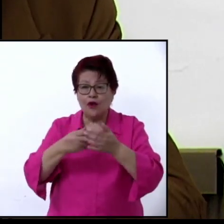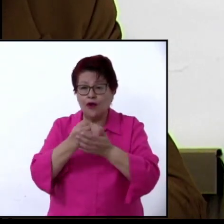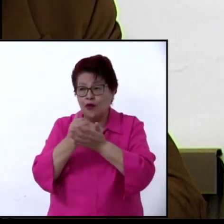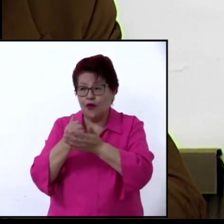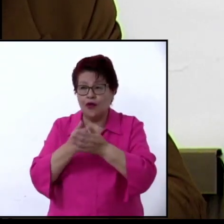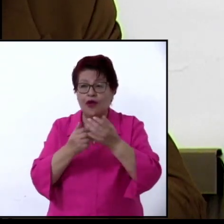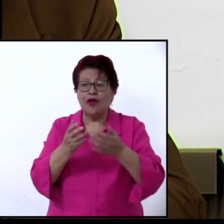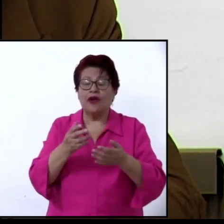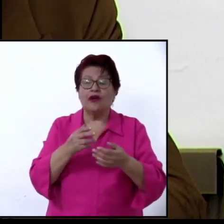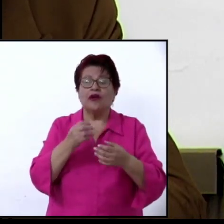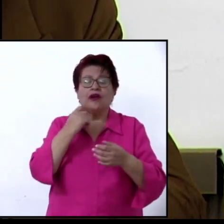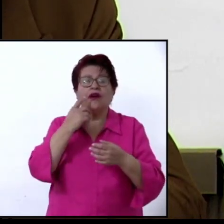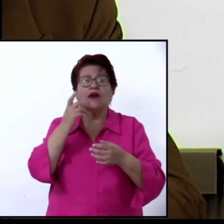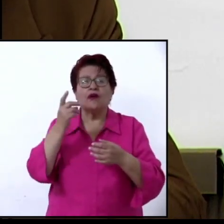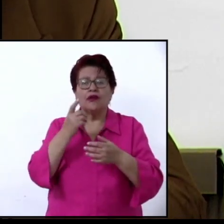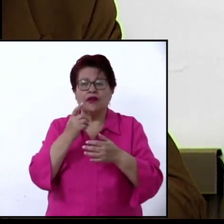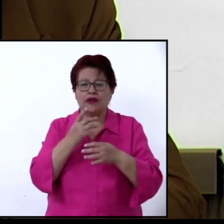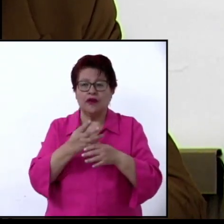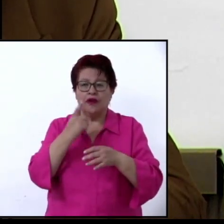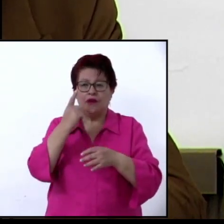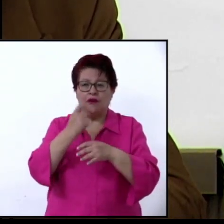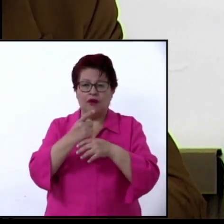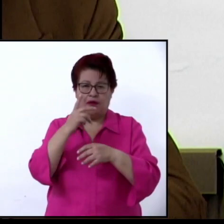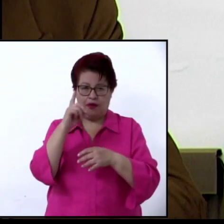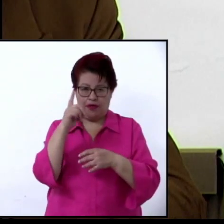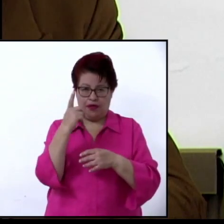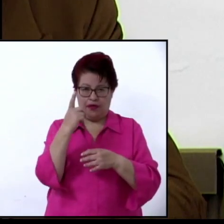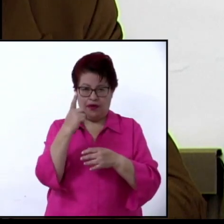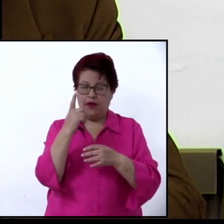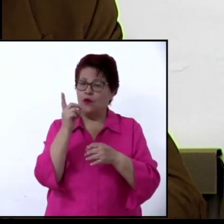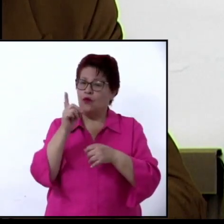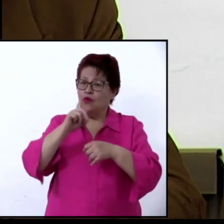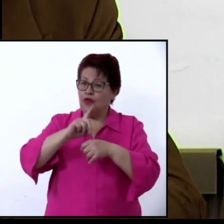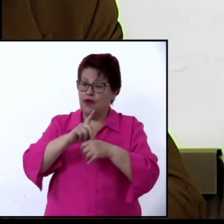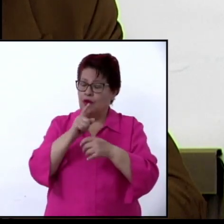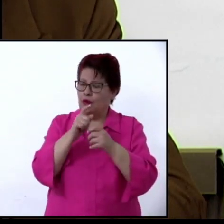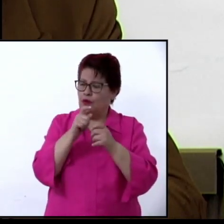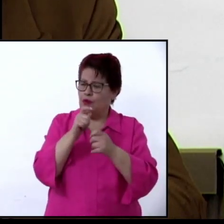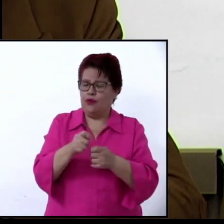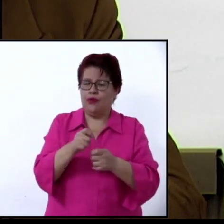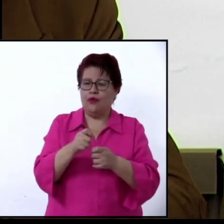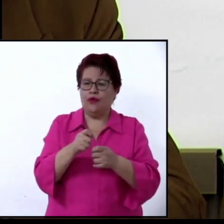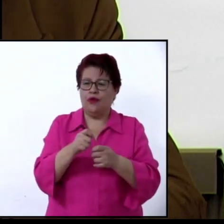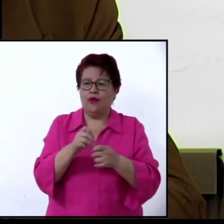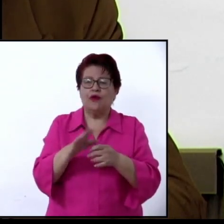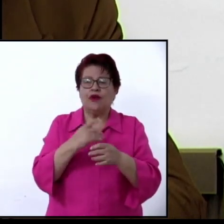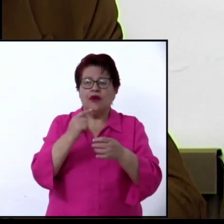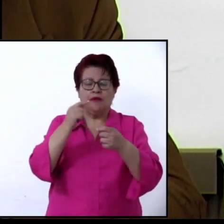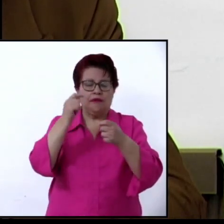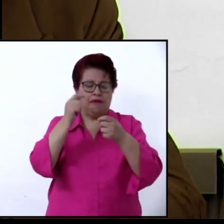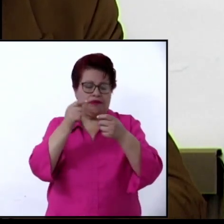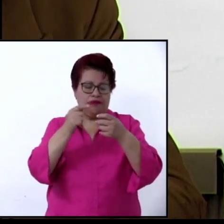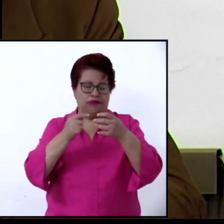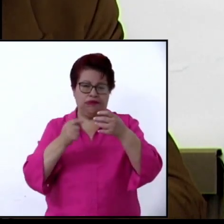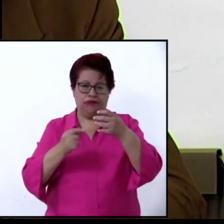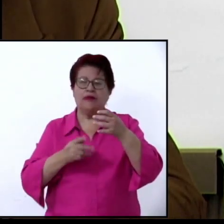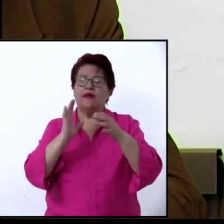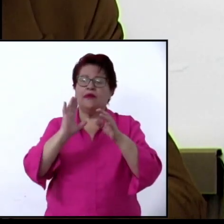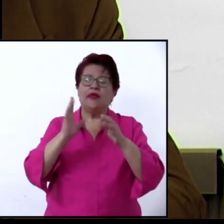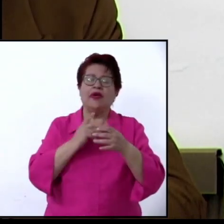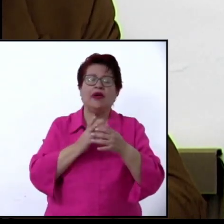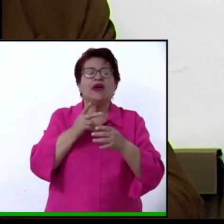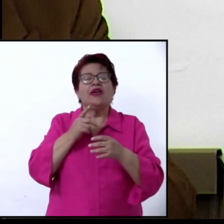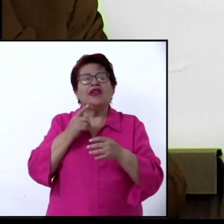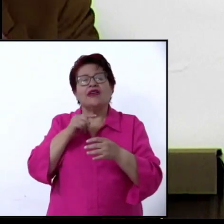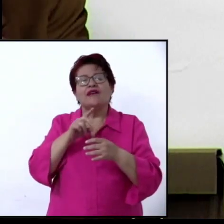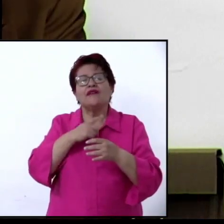haciendo referencia a que hoy, primero de diciembre, es un día significativo por múltiples razones. Una de ellas tiene que